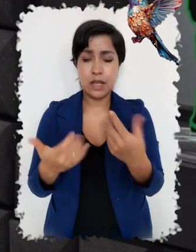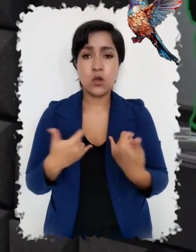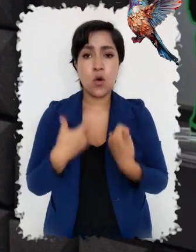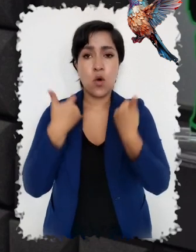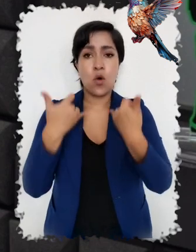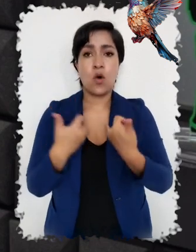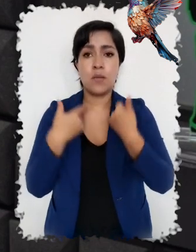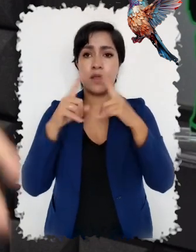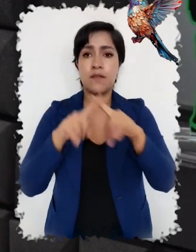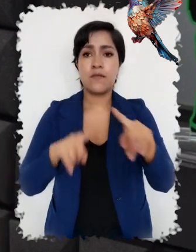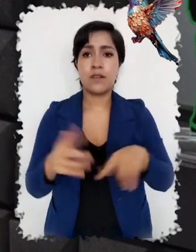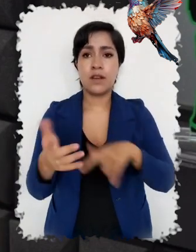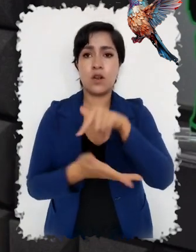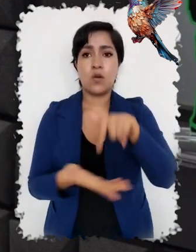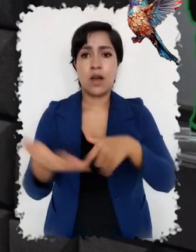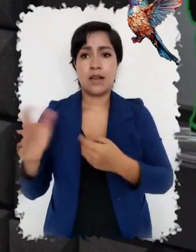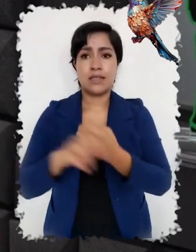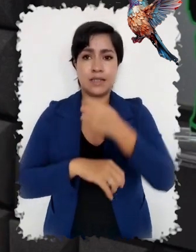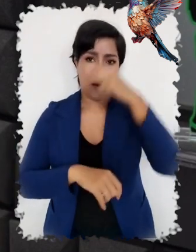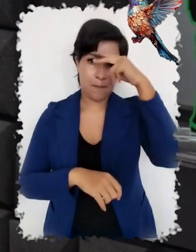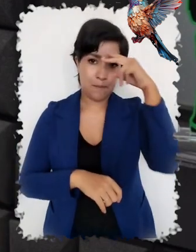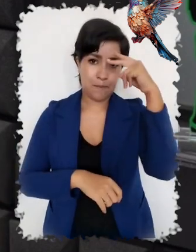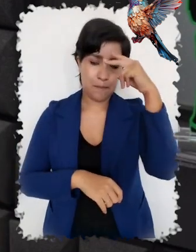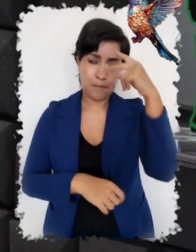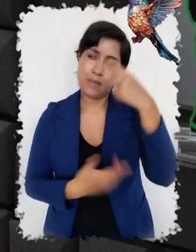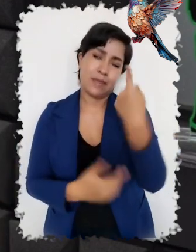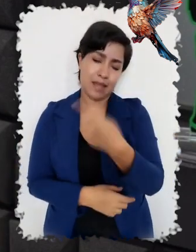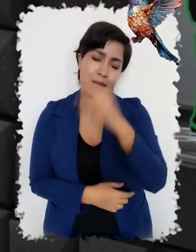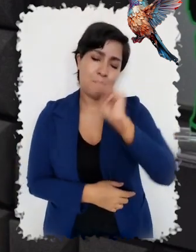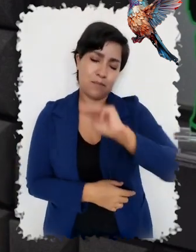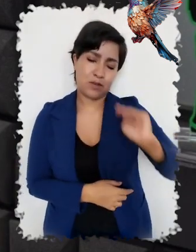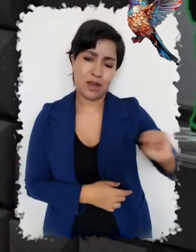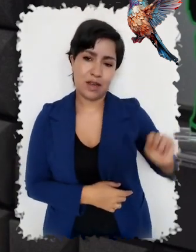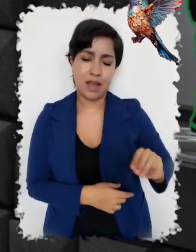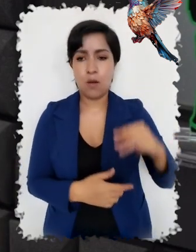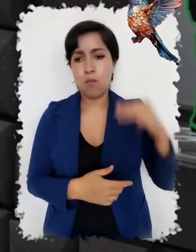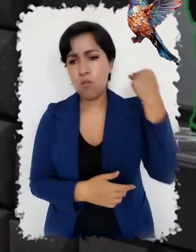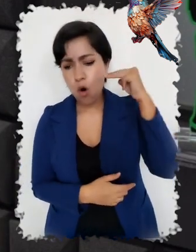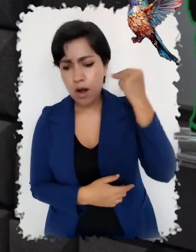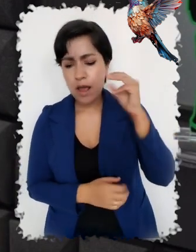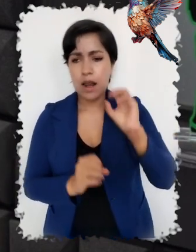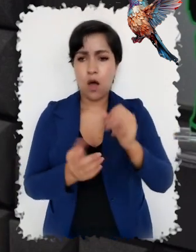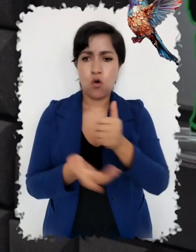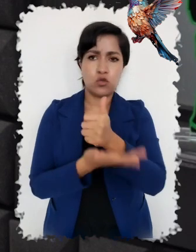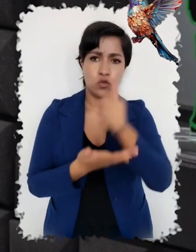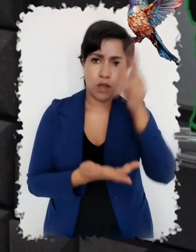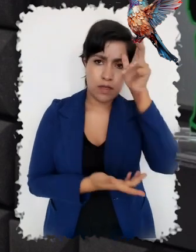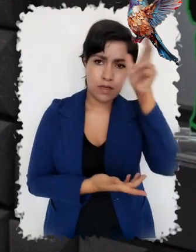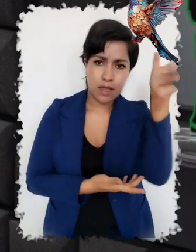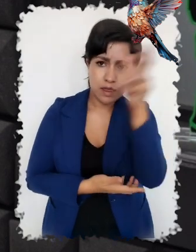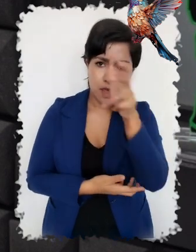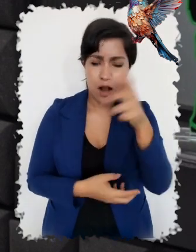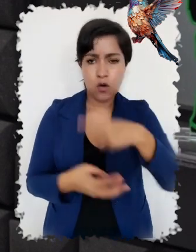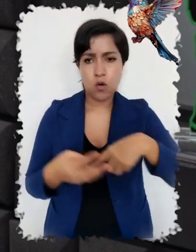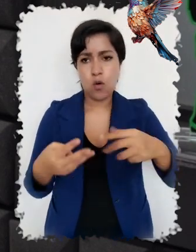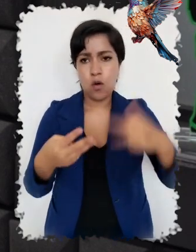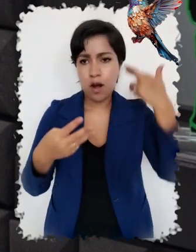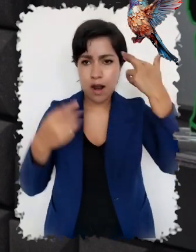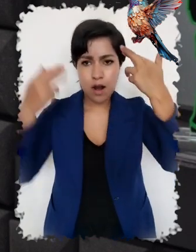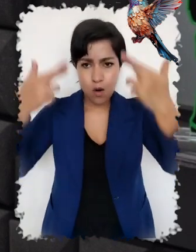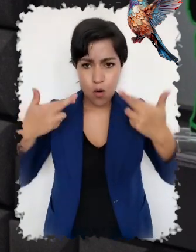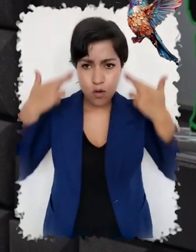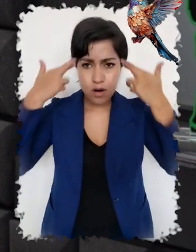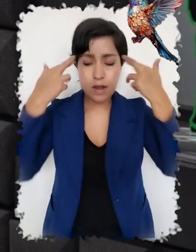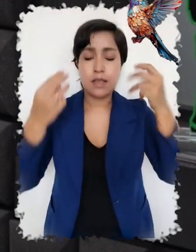conformado por chicos de diferentes lugares del Estado de Michoacán de aquí de Morelia de Ciudad de Hidalgo de los